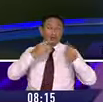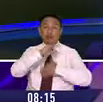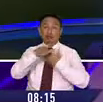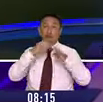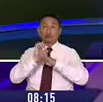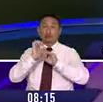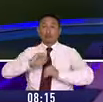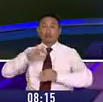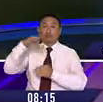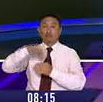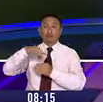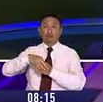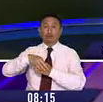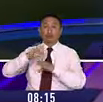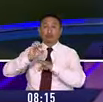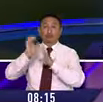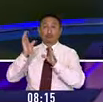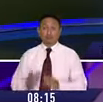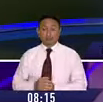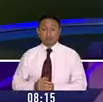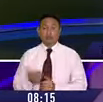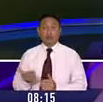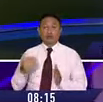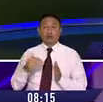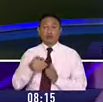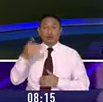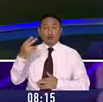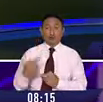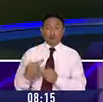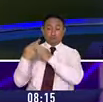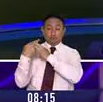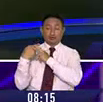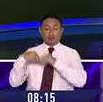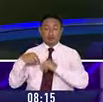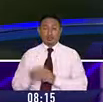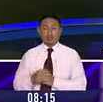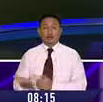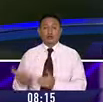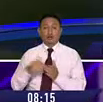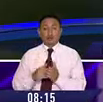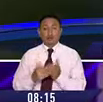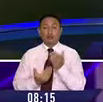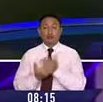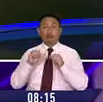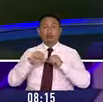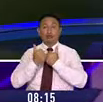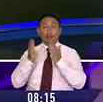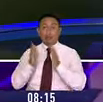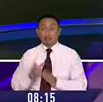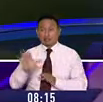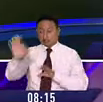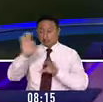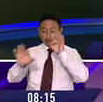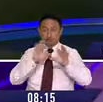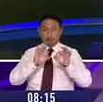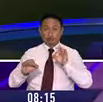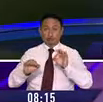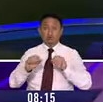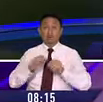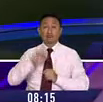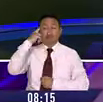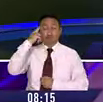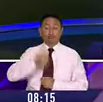los ecuatorianos sean los delegados de poder volver a escoger a nuestras autoridades del Ejecutivo y